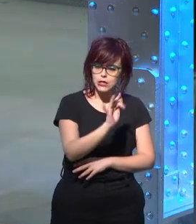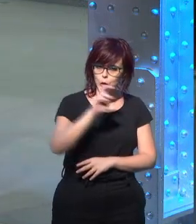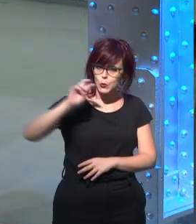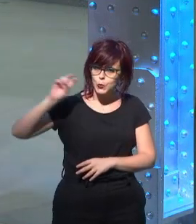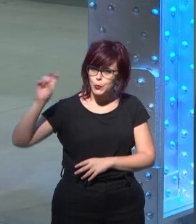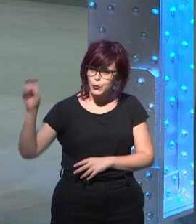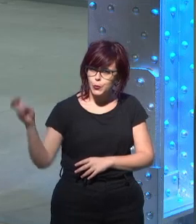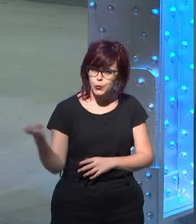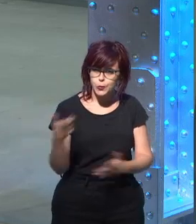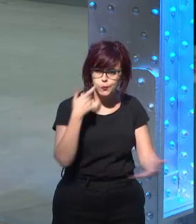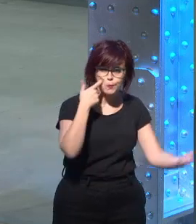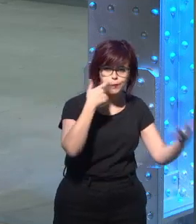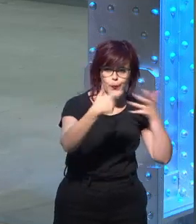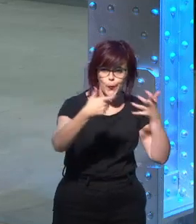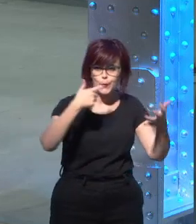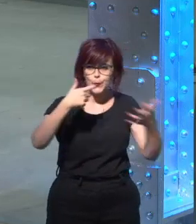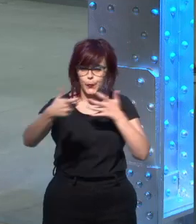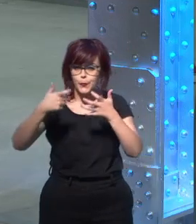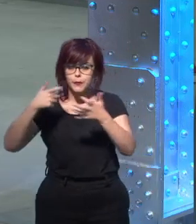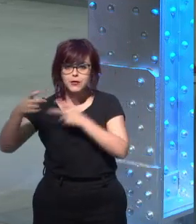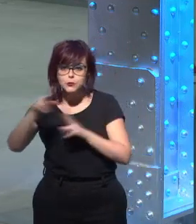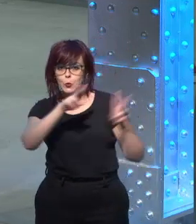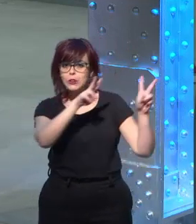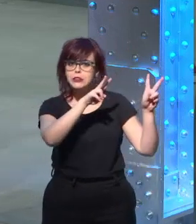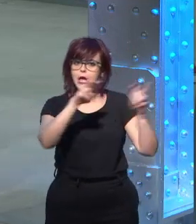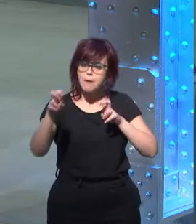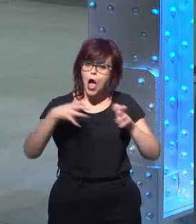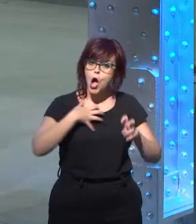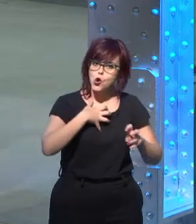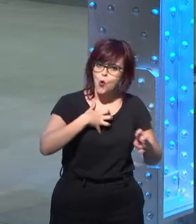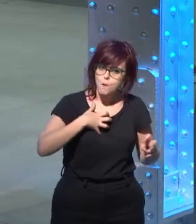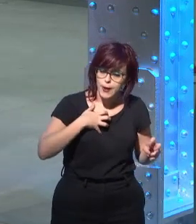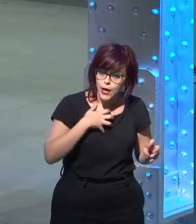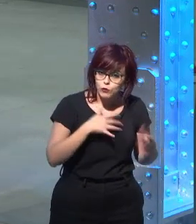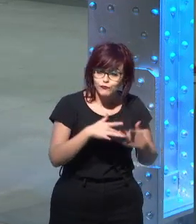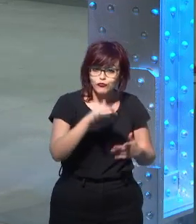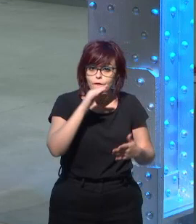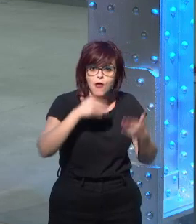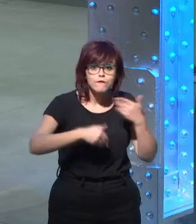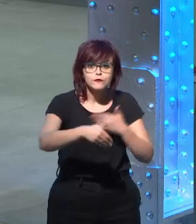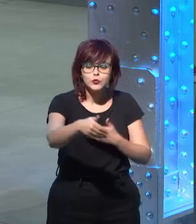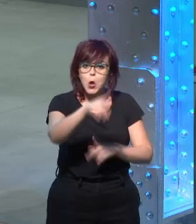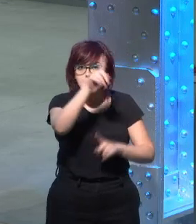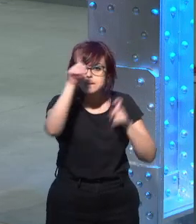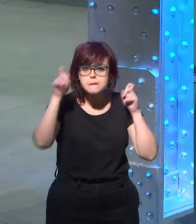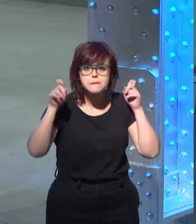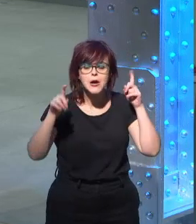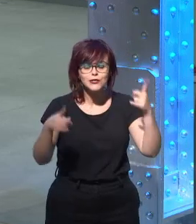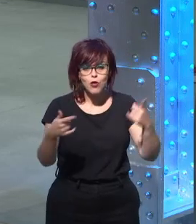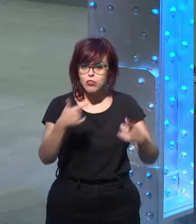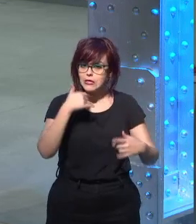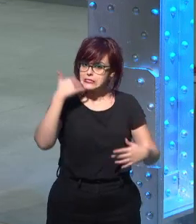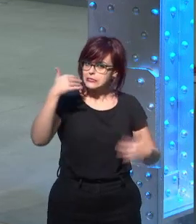claramente diferenciados ante un tema tan complejo y cuyo futuro no se conoce aún. Y me alegra mucho que alguna de